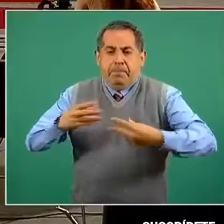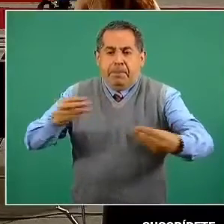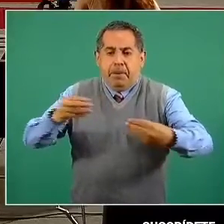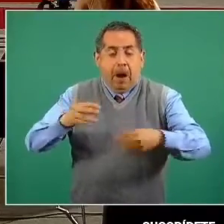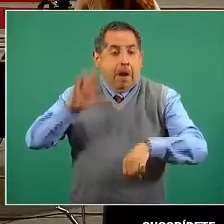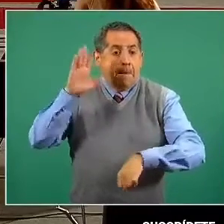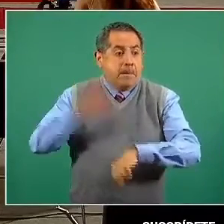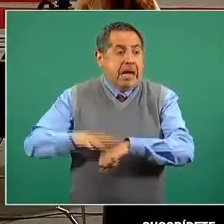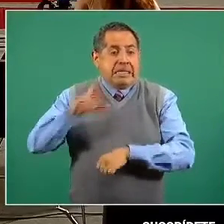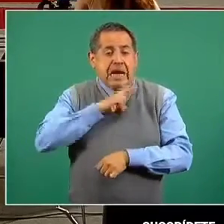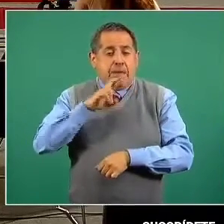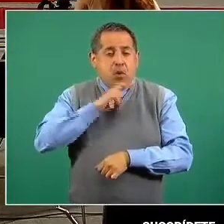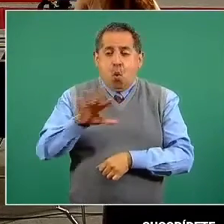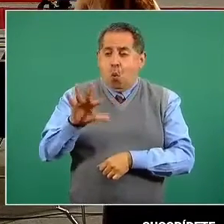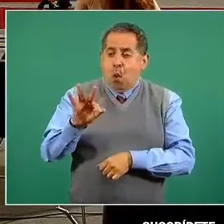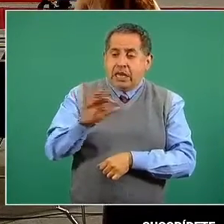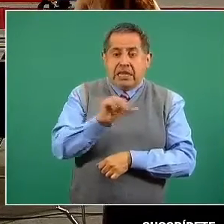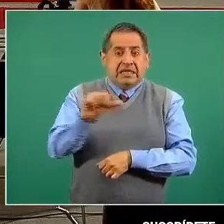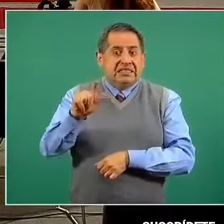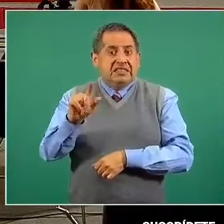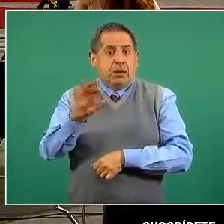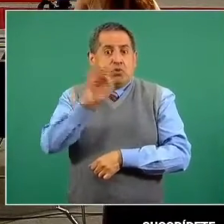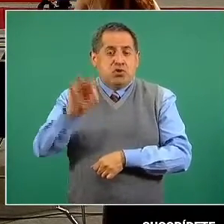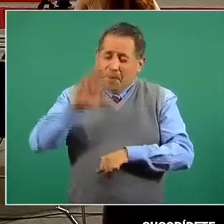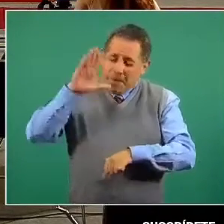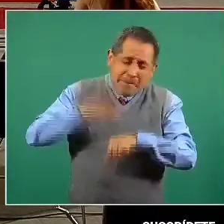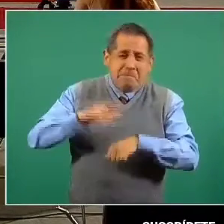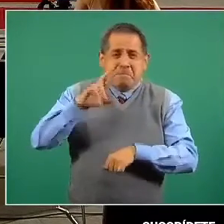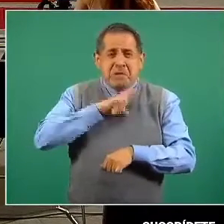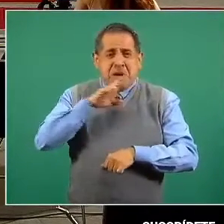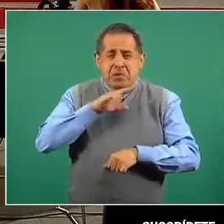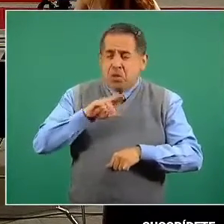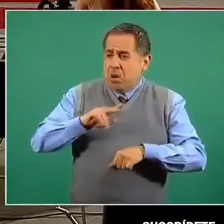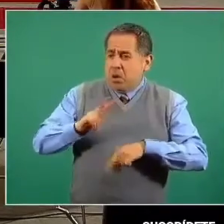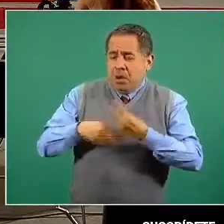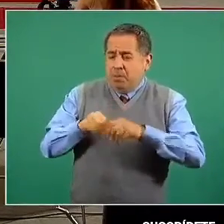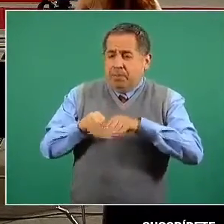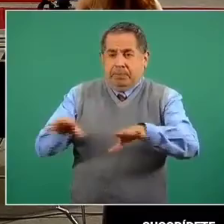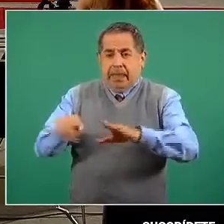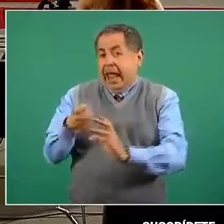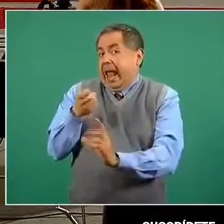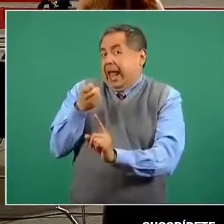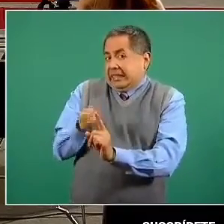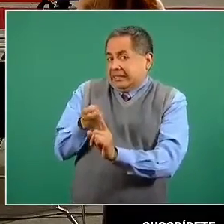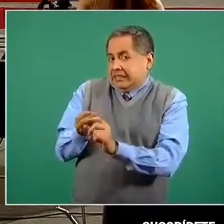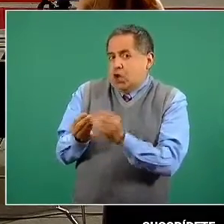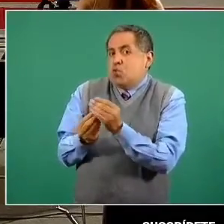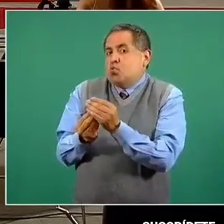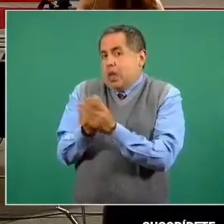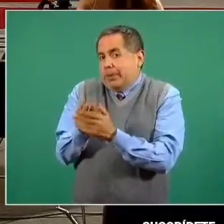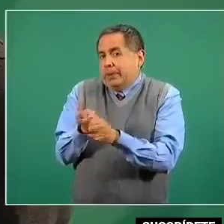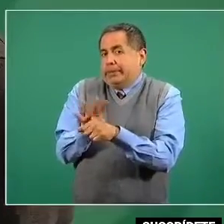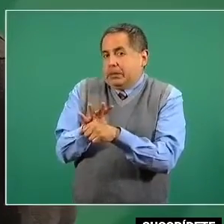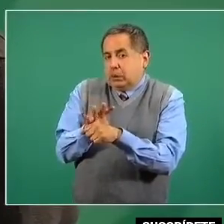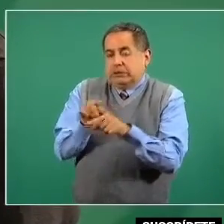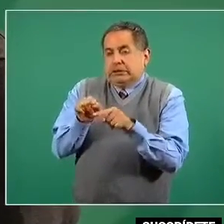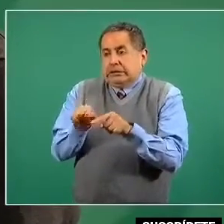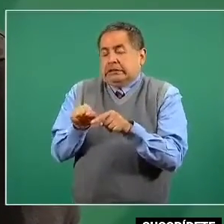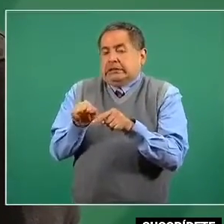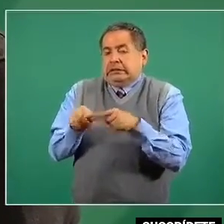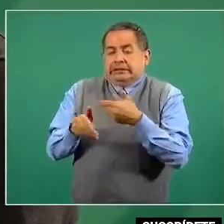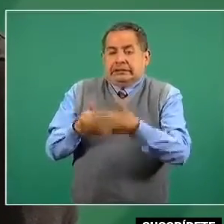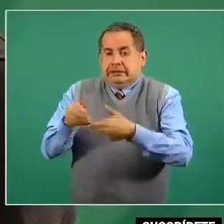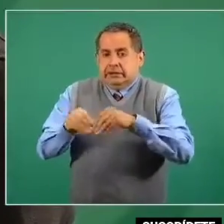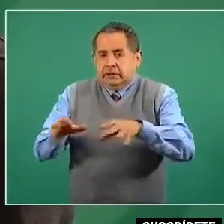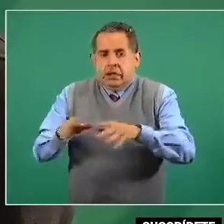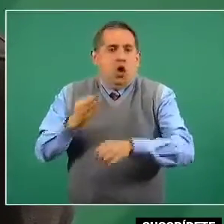y un 70% aproximadamente, pero para este grupo. Lógicamente, esto genera información que en su momento debe